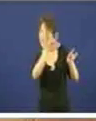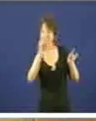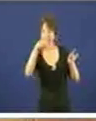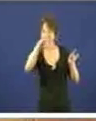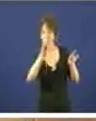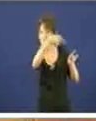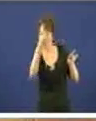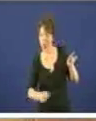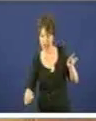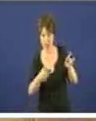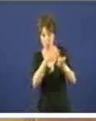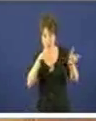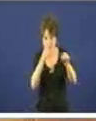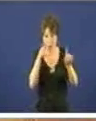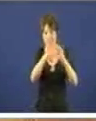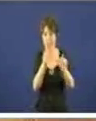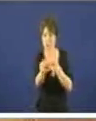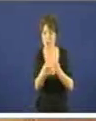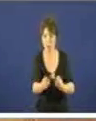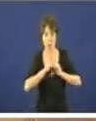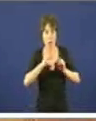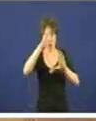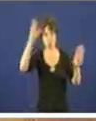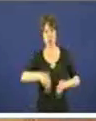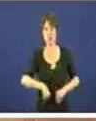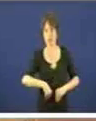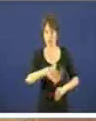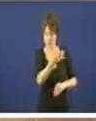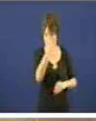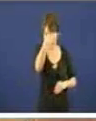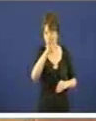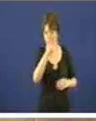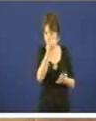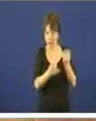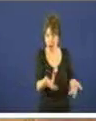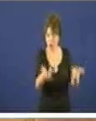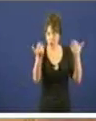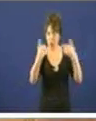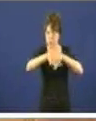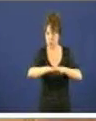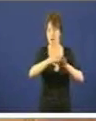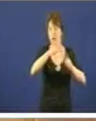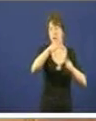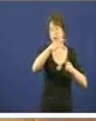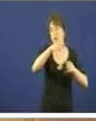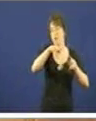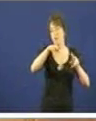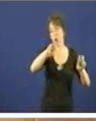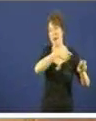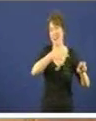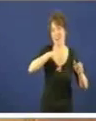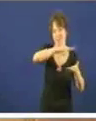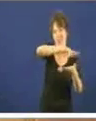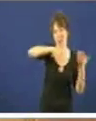levar logo sorpresas no futuro. Debe sabelas porque vostede autorizou a conversión de Nova Caixa Galicia en banco. En segundo